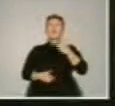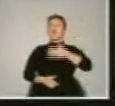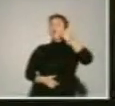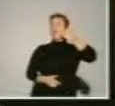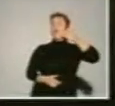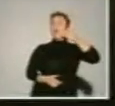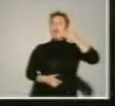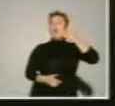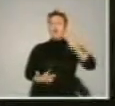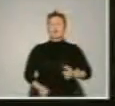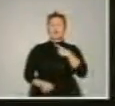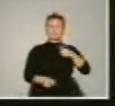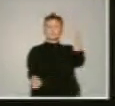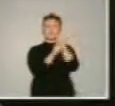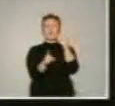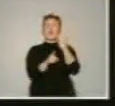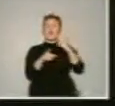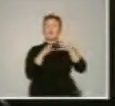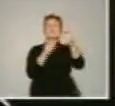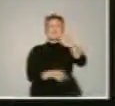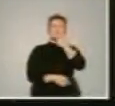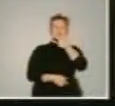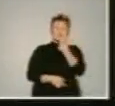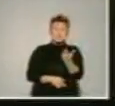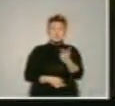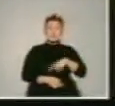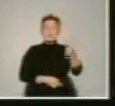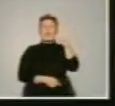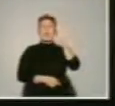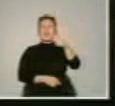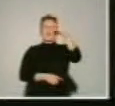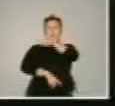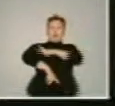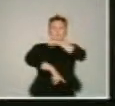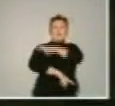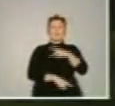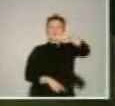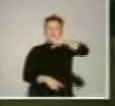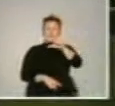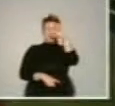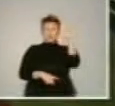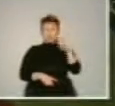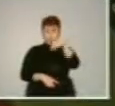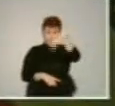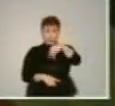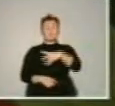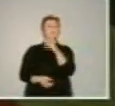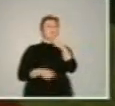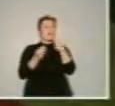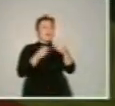acometidas británicas. El almirante Nelson, en el fracaso de sus intentos por rendir a las